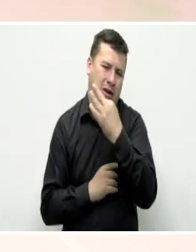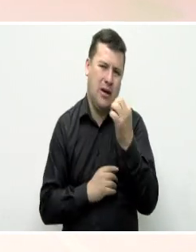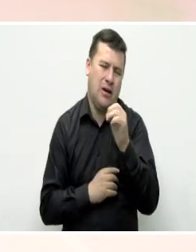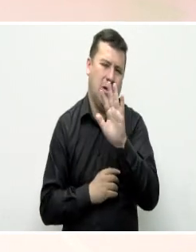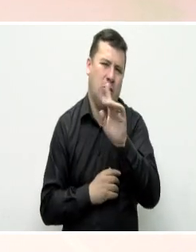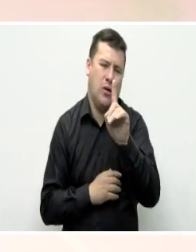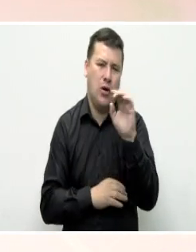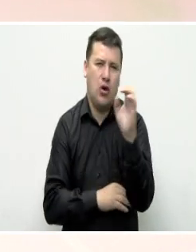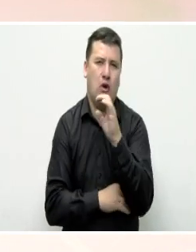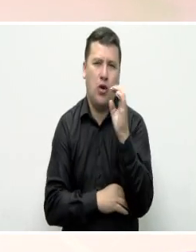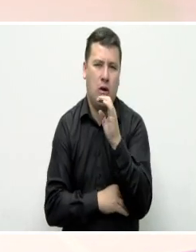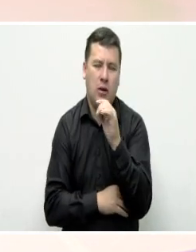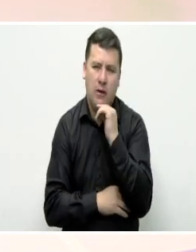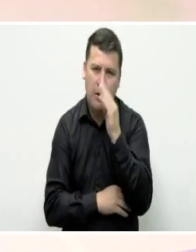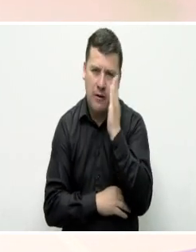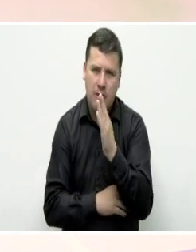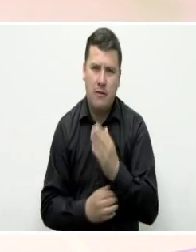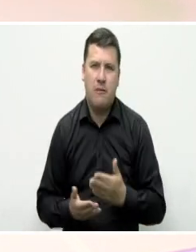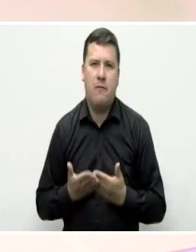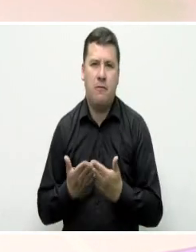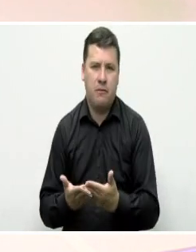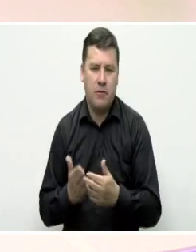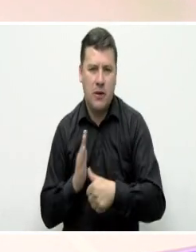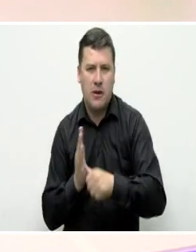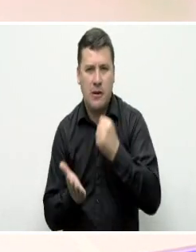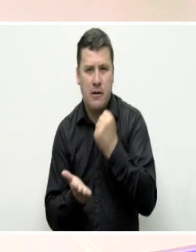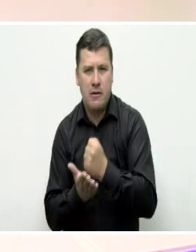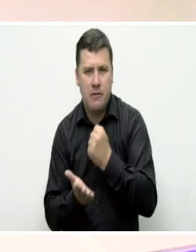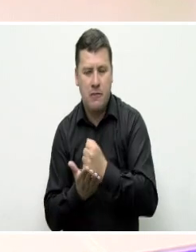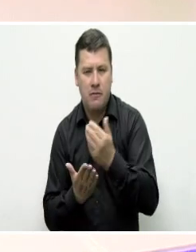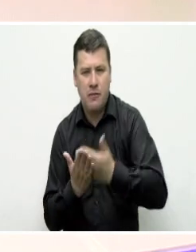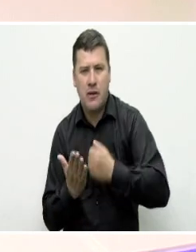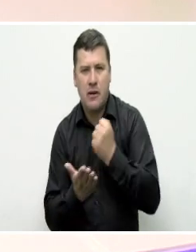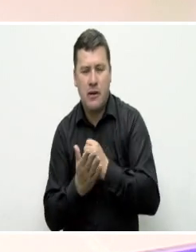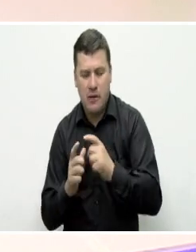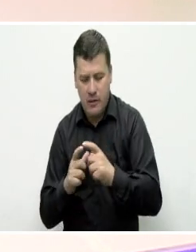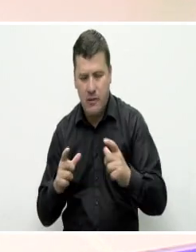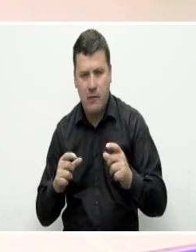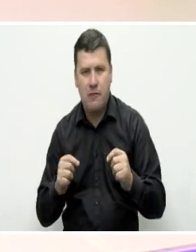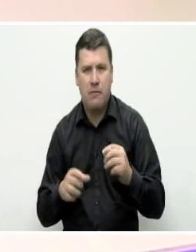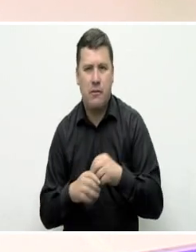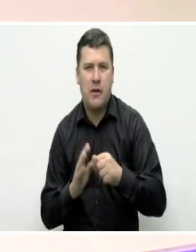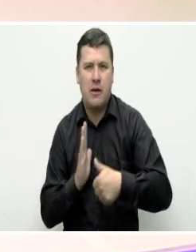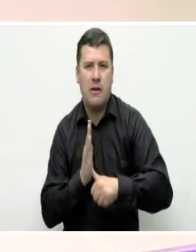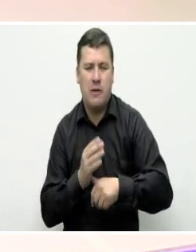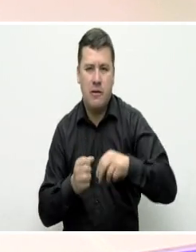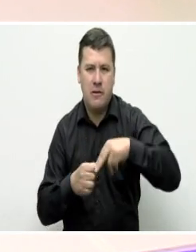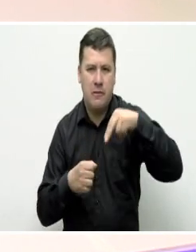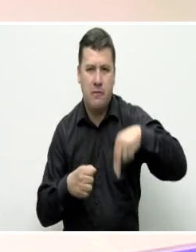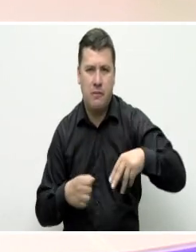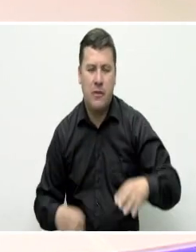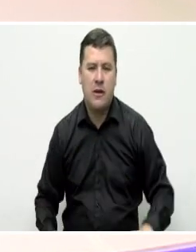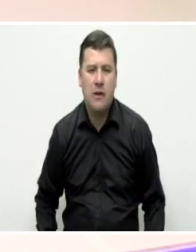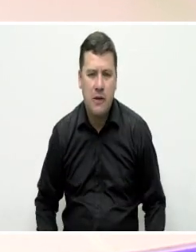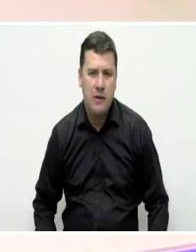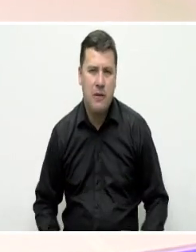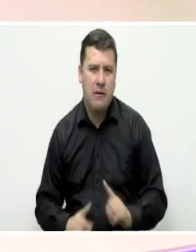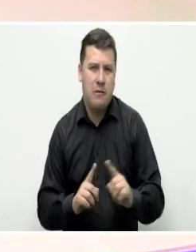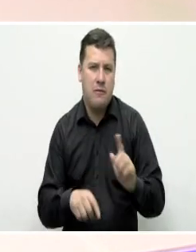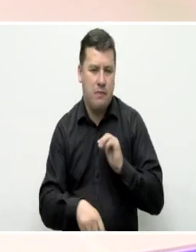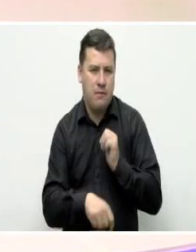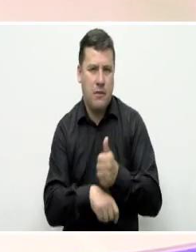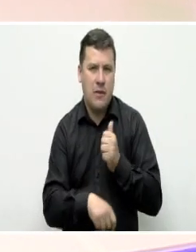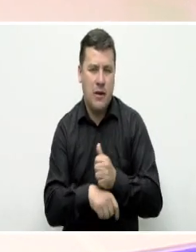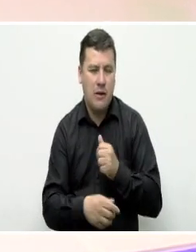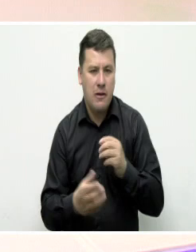132.351 colombianos a quienes les brindamos registro civil, tarjetas de identidad y cédulas de ciudadanía. Pero esa tarea con